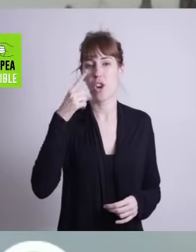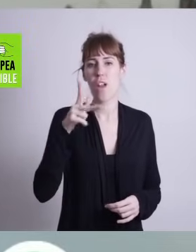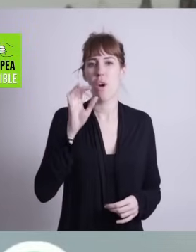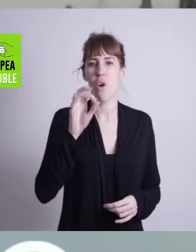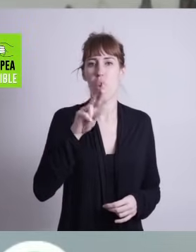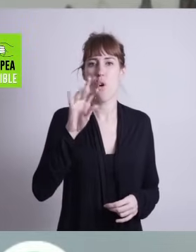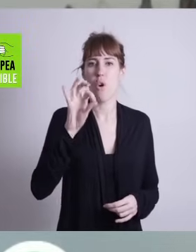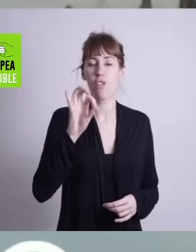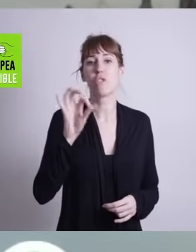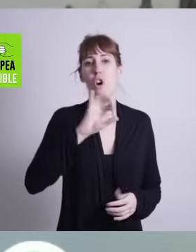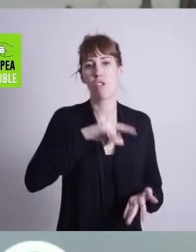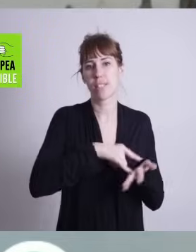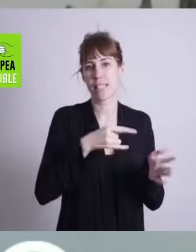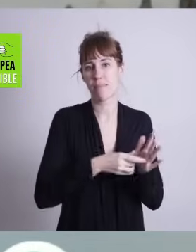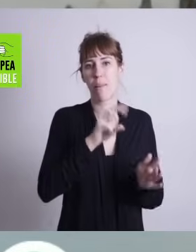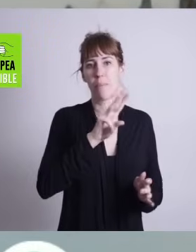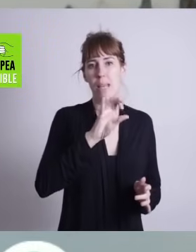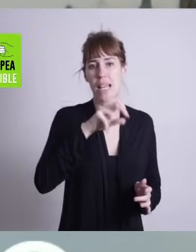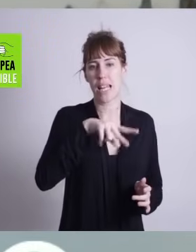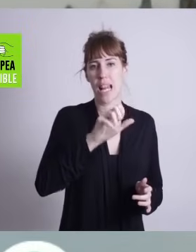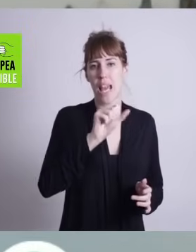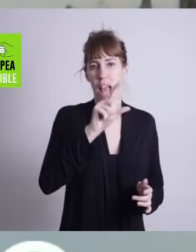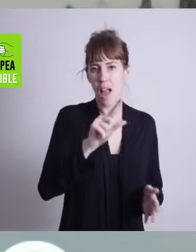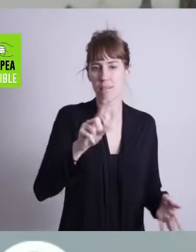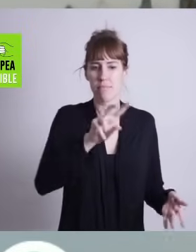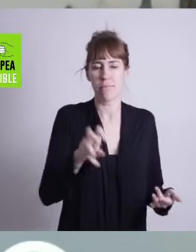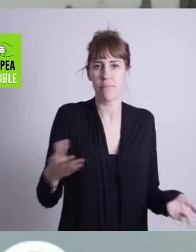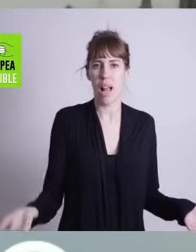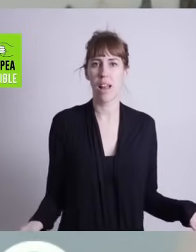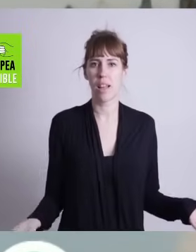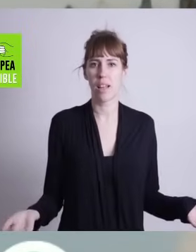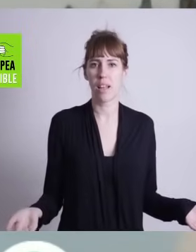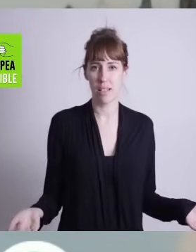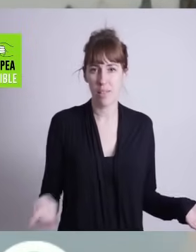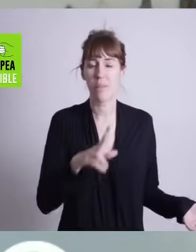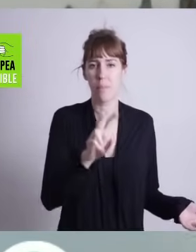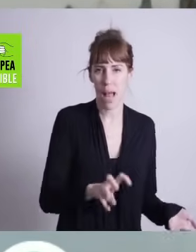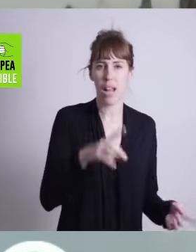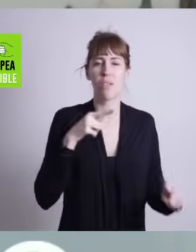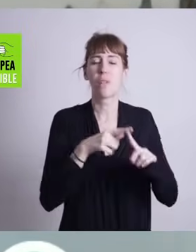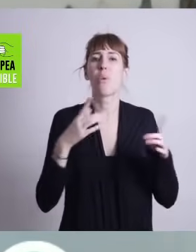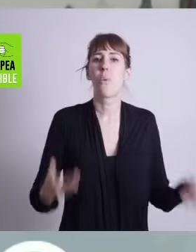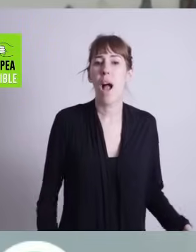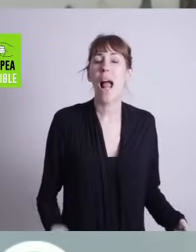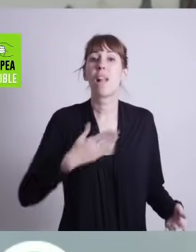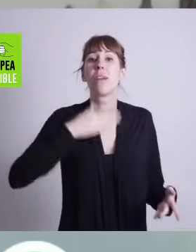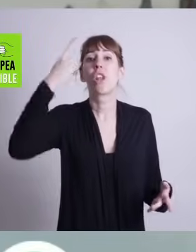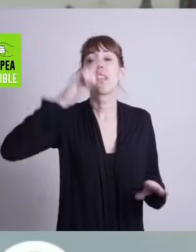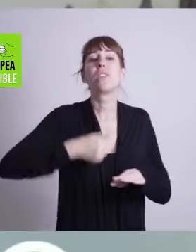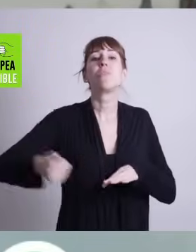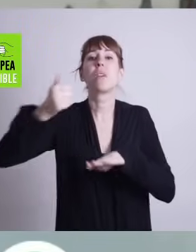pineal realmente nos sirva para algo, es decir, para conectar con mi conciencia superior y entonces